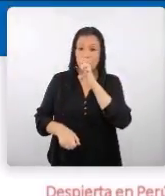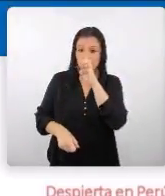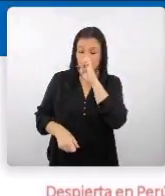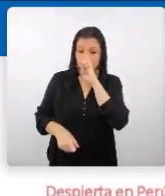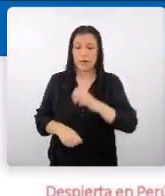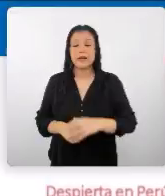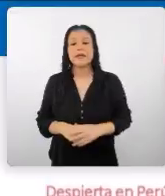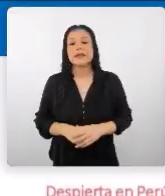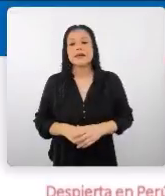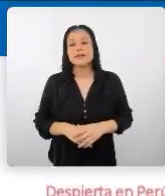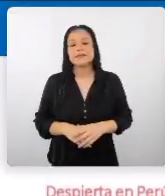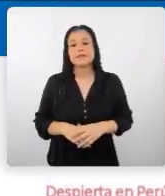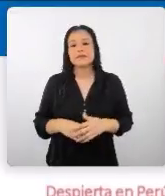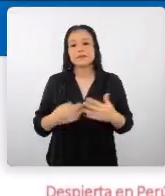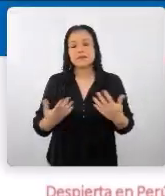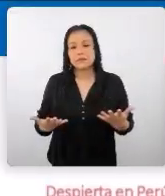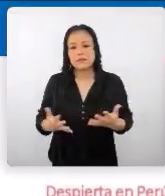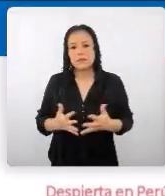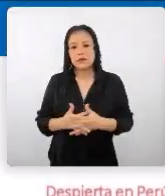Y